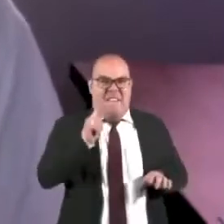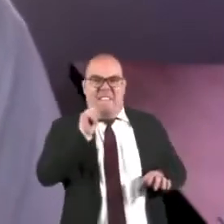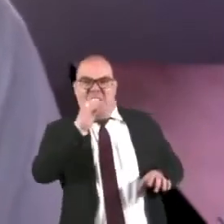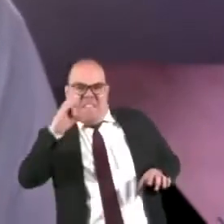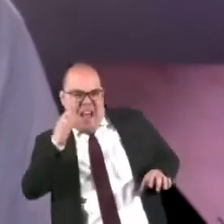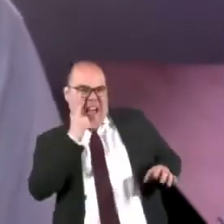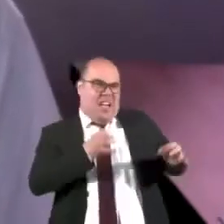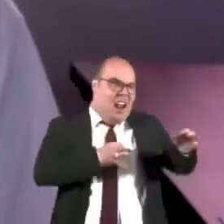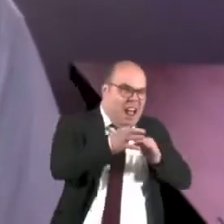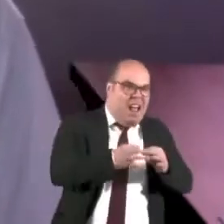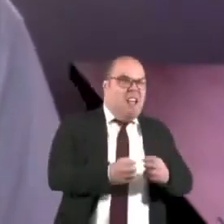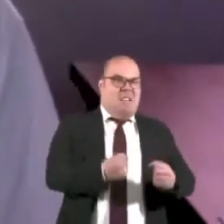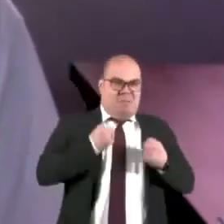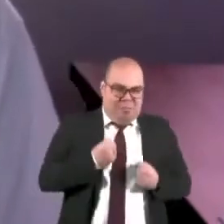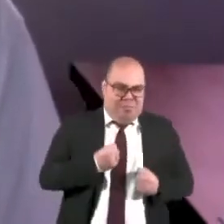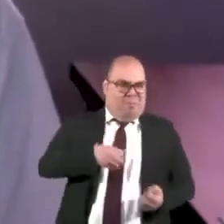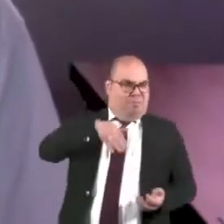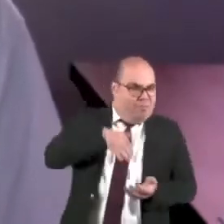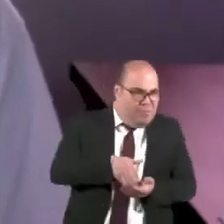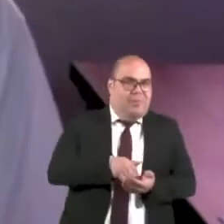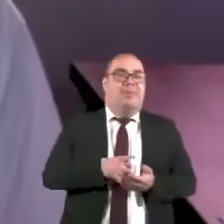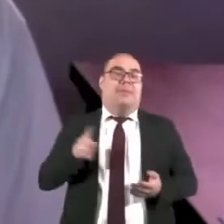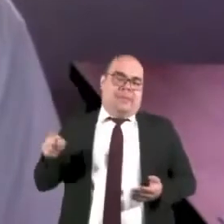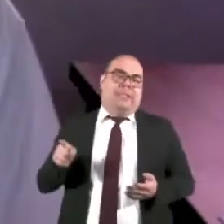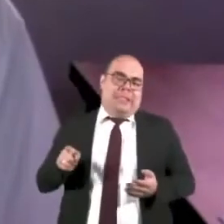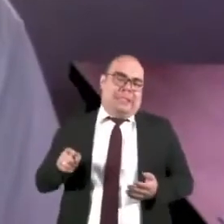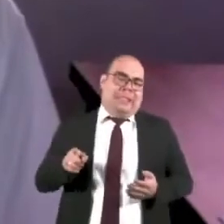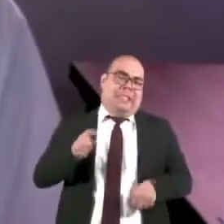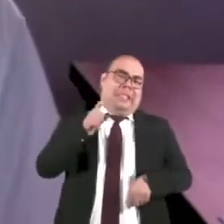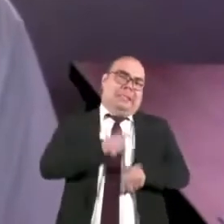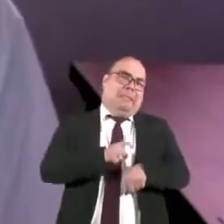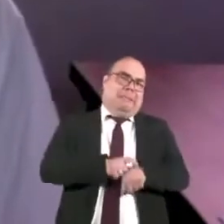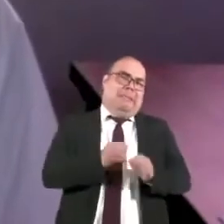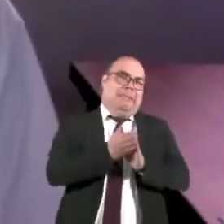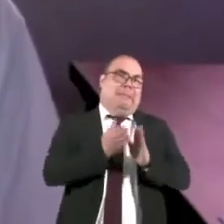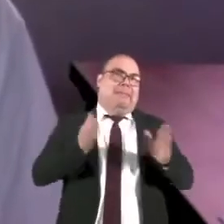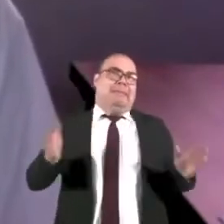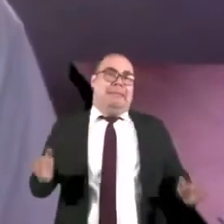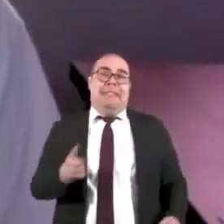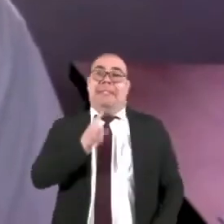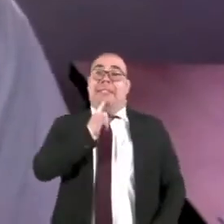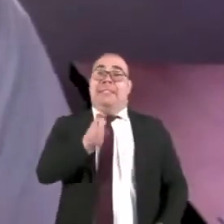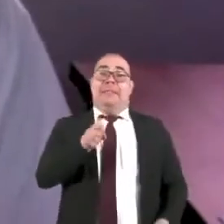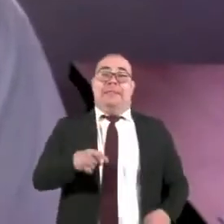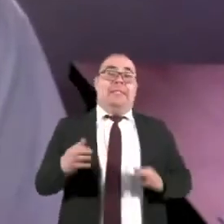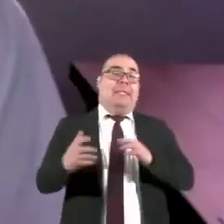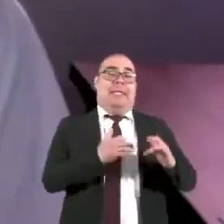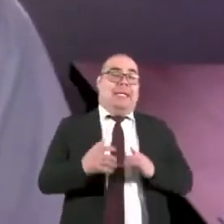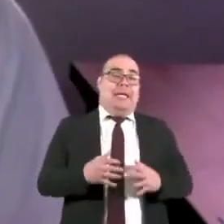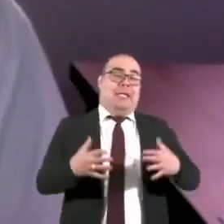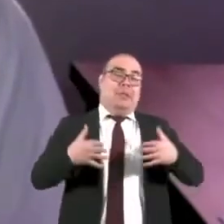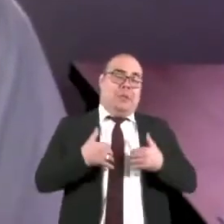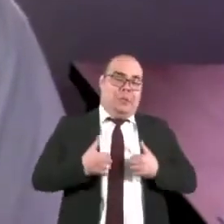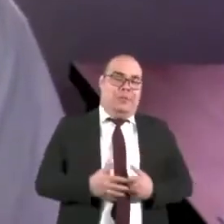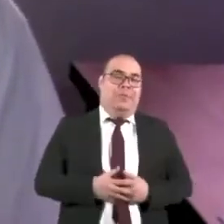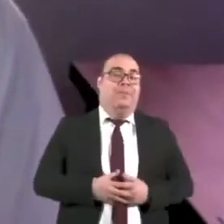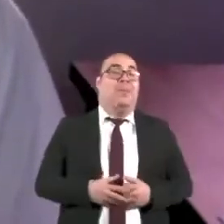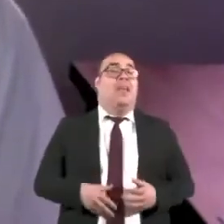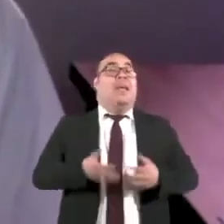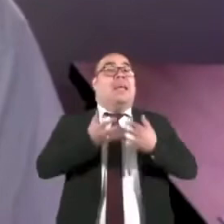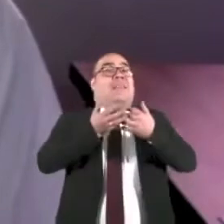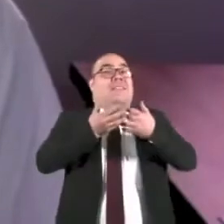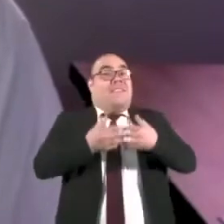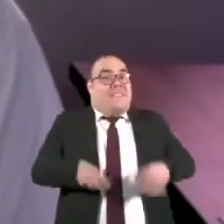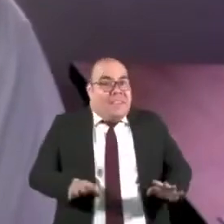realizando de resistencia, porque ahí se inicia una etapa sumamente dura, dura y dolorosa de la guerra. Y después llego al Magdalena